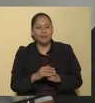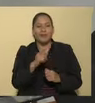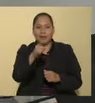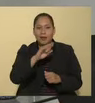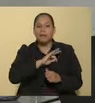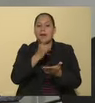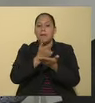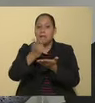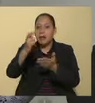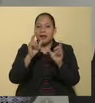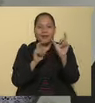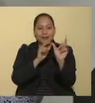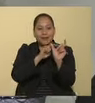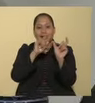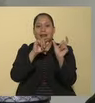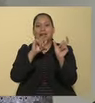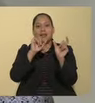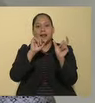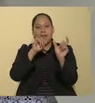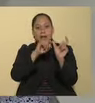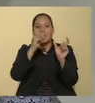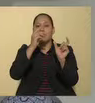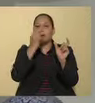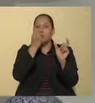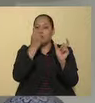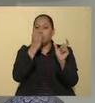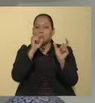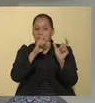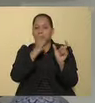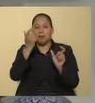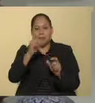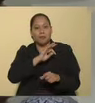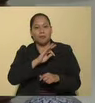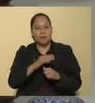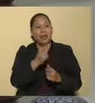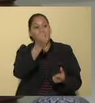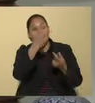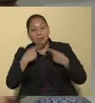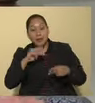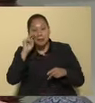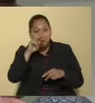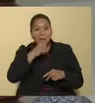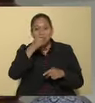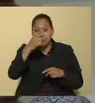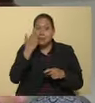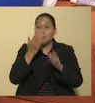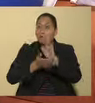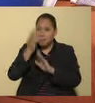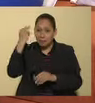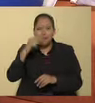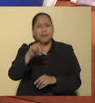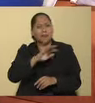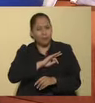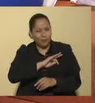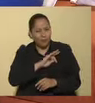posibilidad de pagar con la tarjeta de la pensión alimentaria. Así que muchos adultos mayores que nos están viendo, si quieren viajar, pues miren que lo pueden hacer.